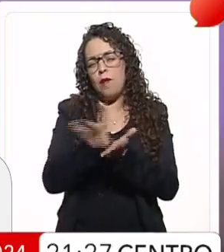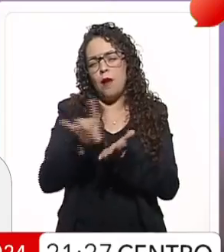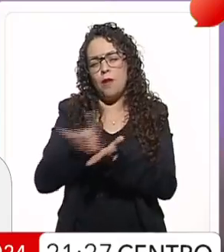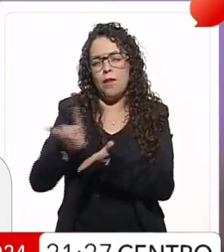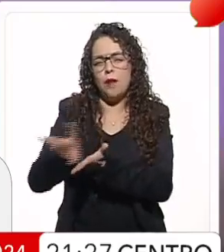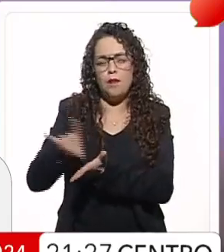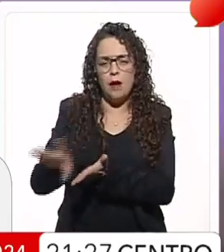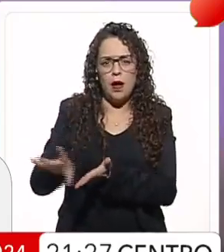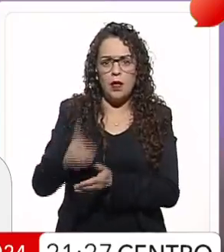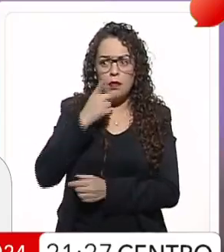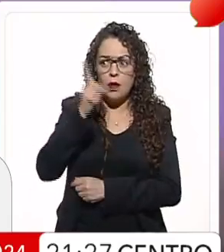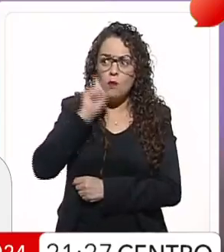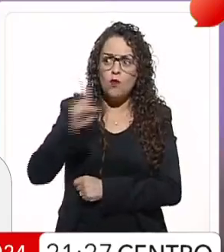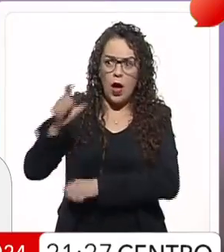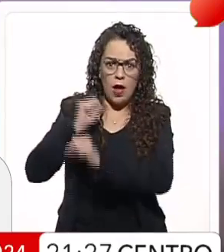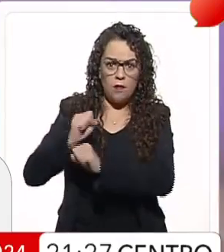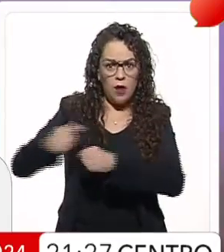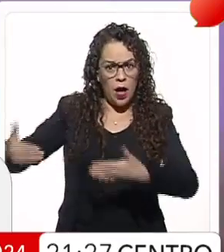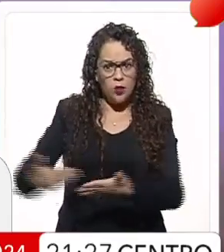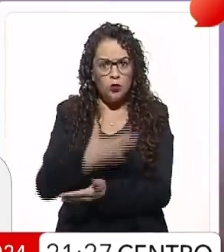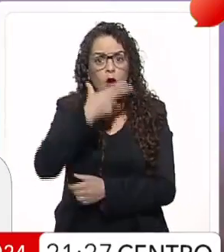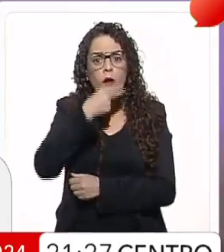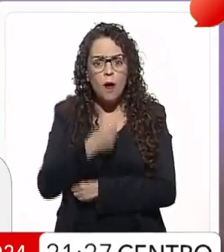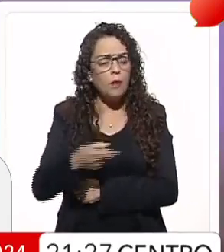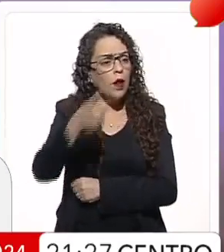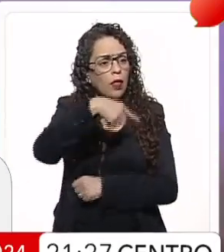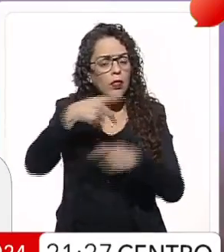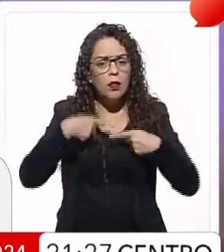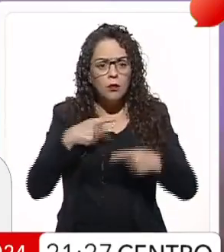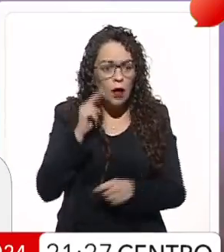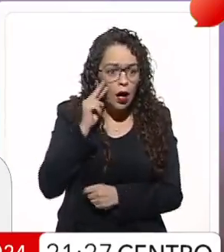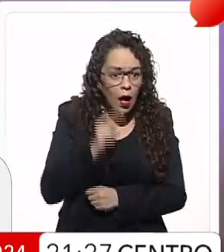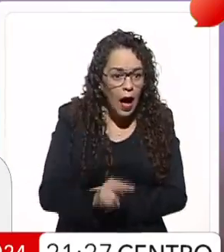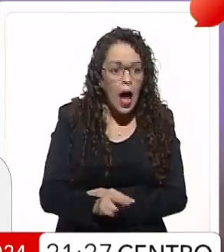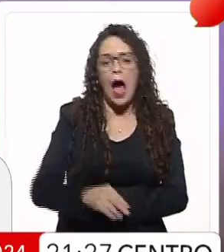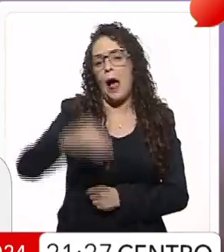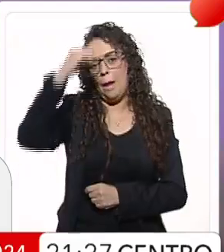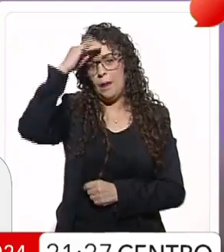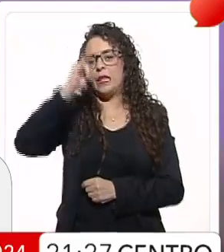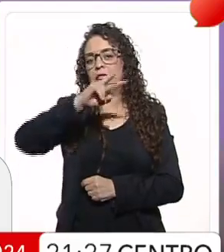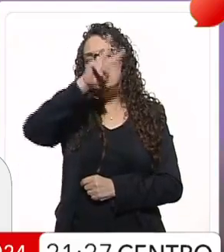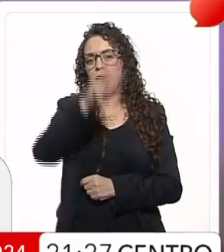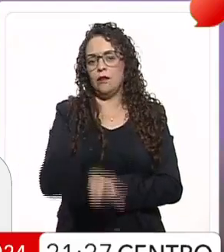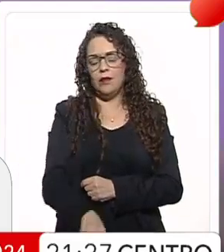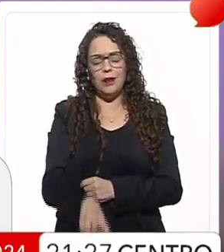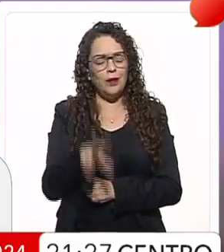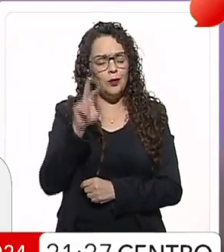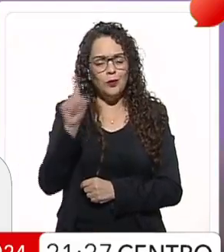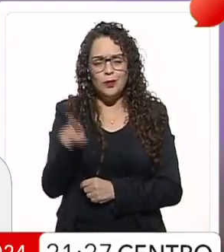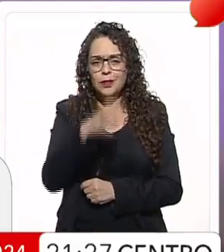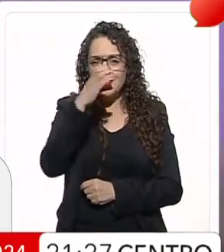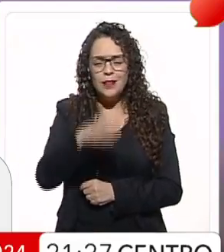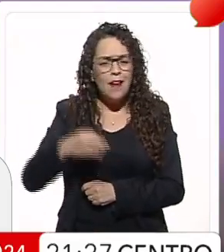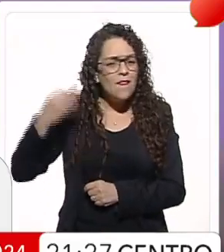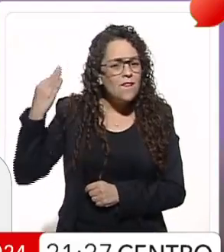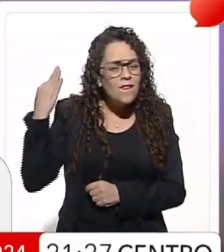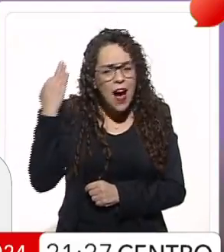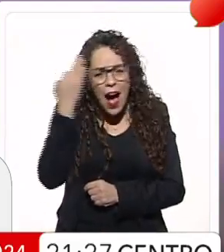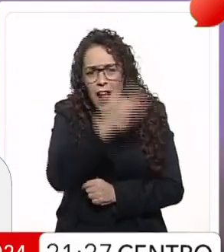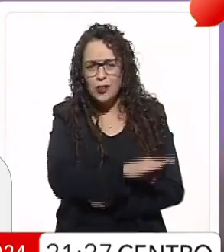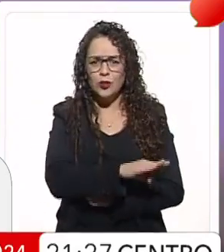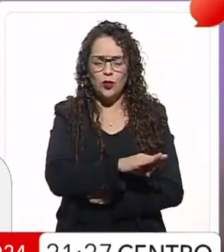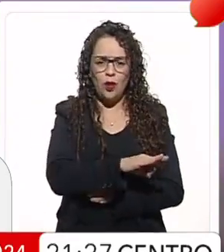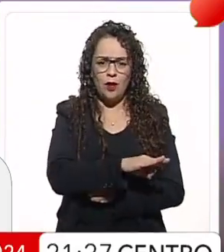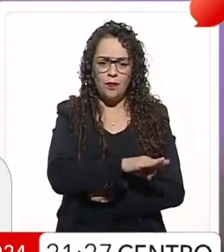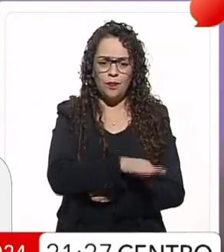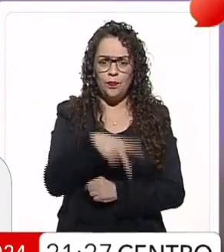nacido varón, cuando es una falsedad, y el propio Elon Musk se ha volcado. Entonces, creo que no es un dato menor para el análisis de